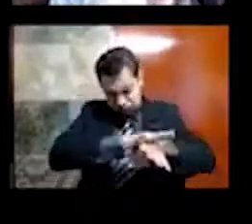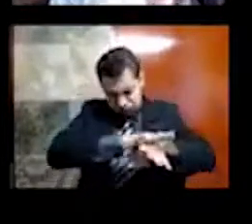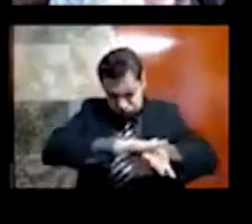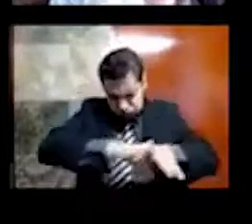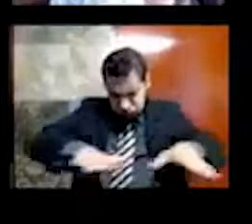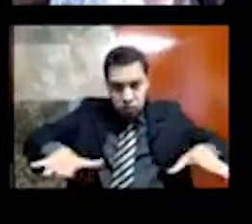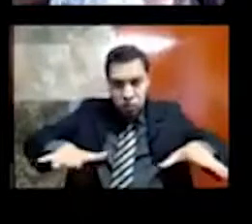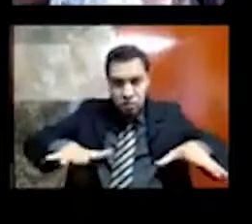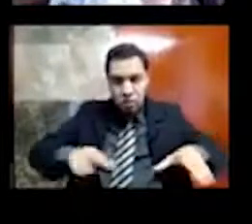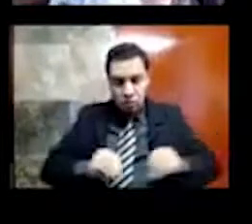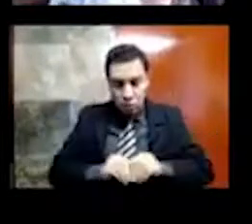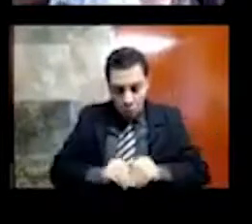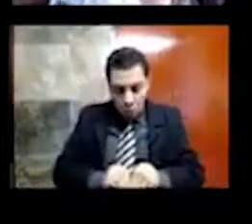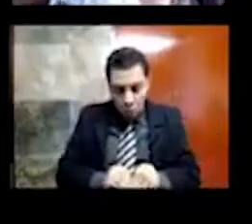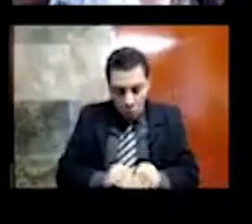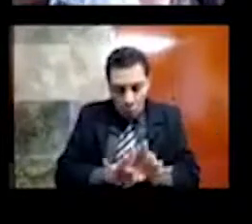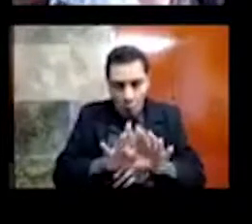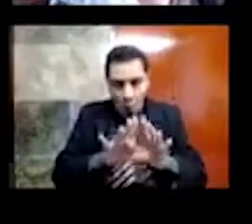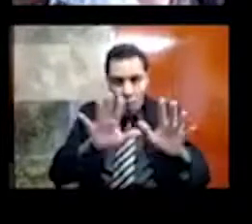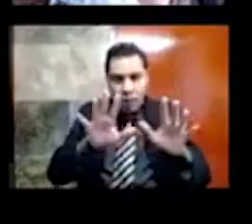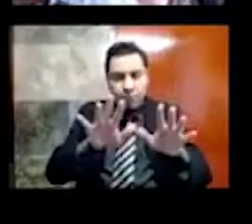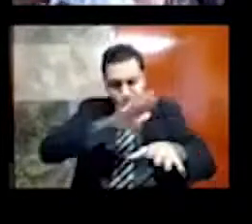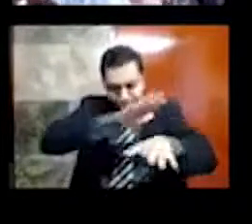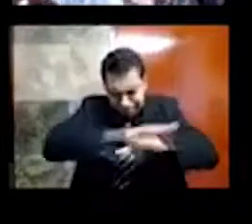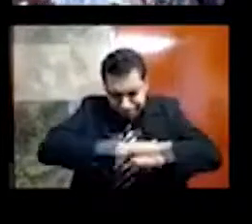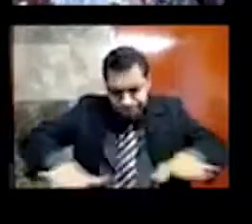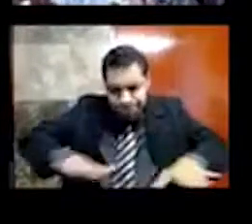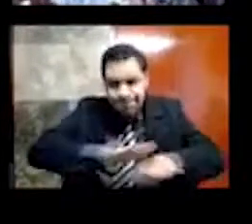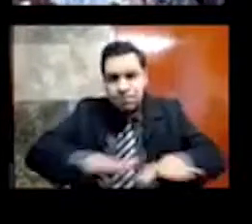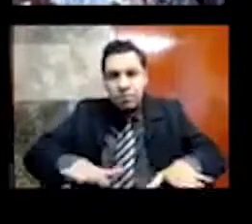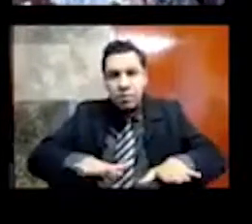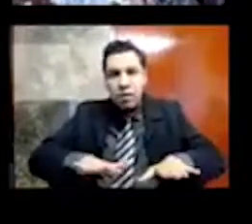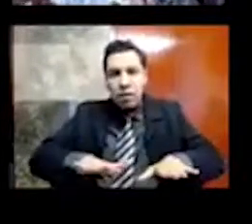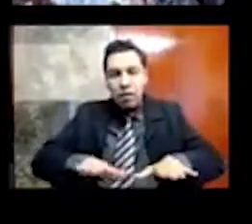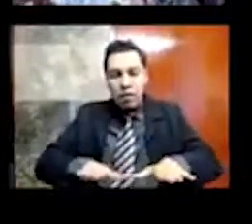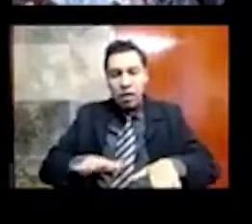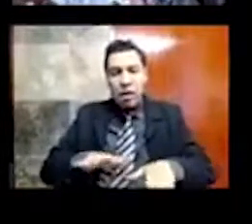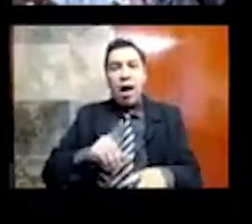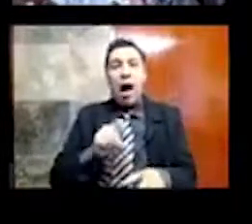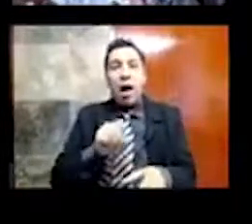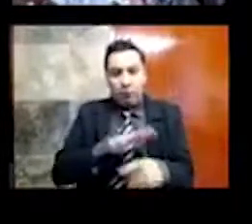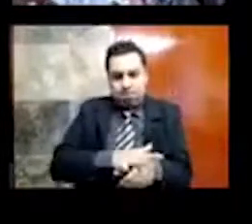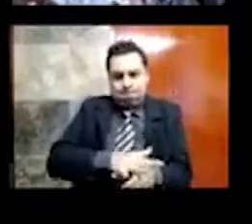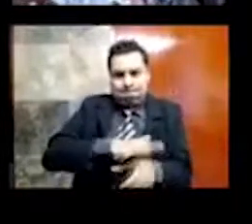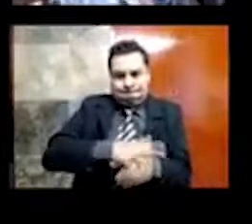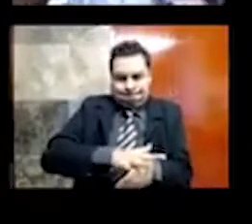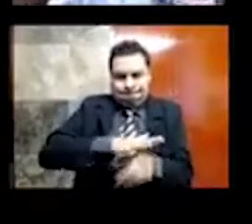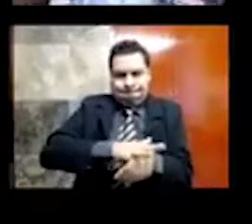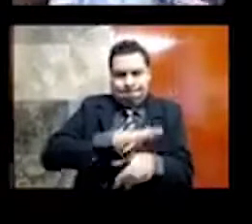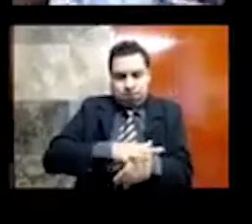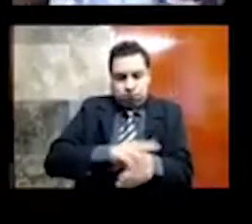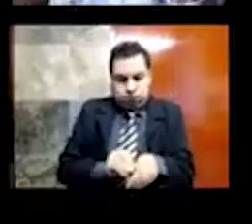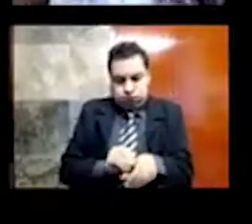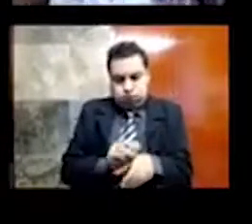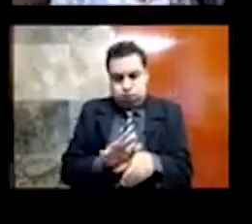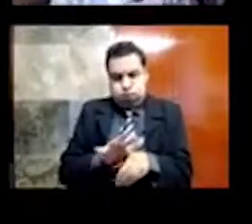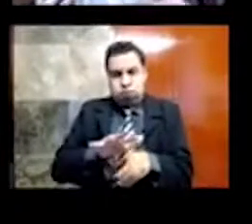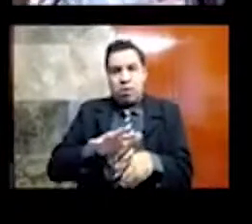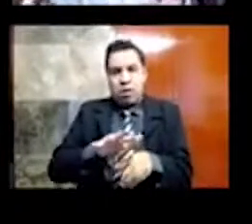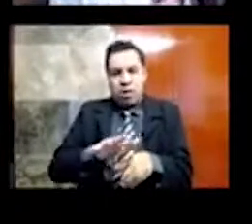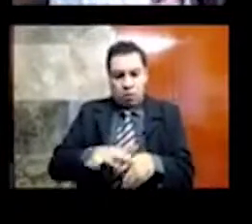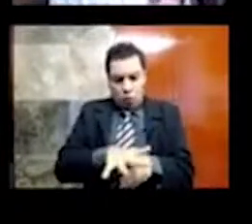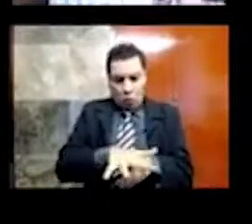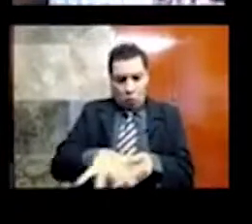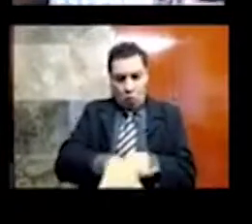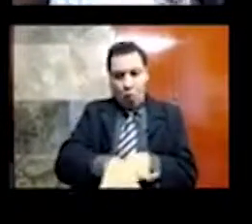a salir más o menos a un medio kilómetro de la gran estructura.